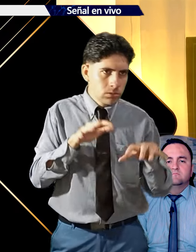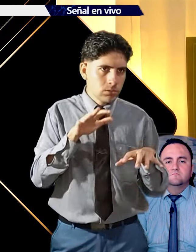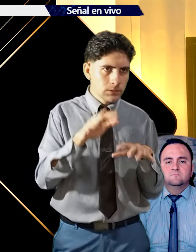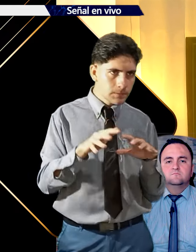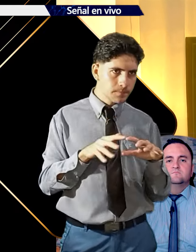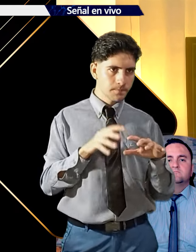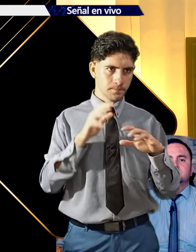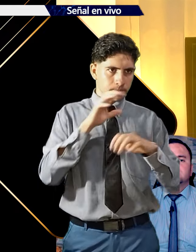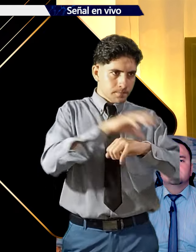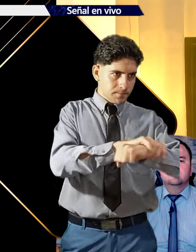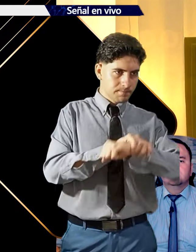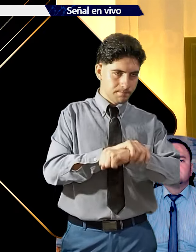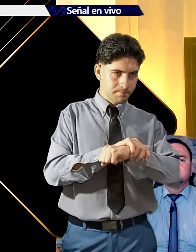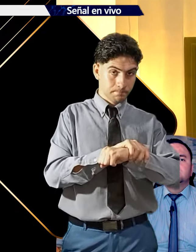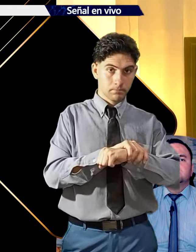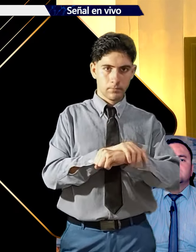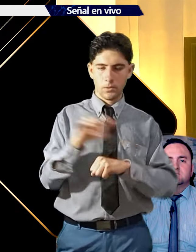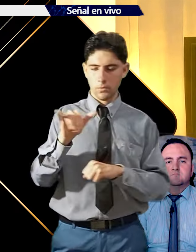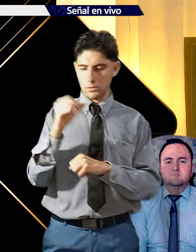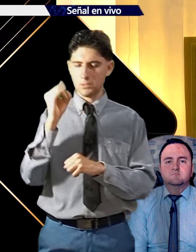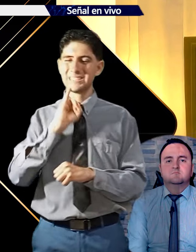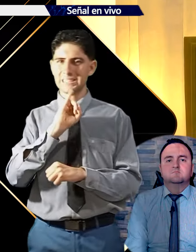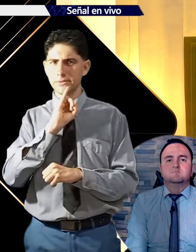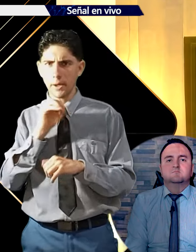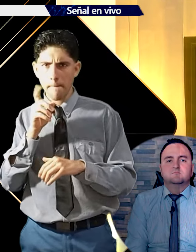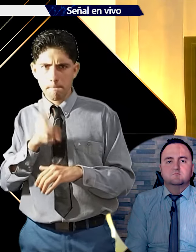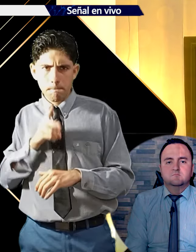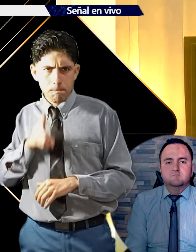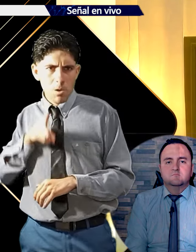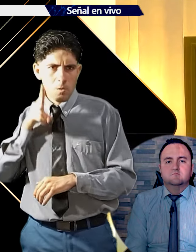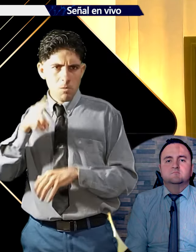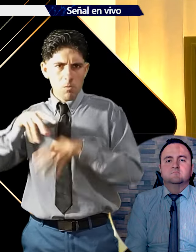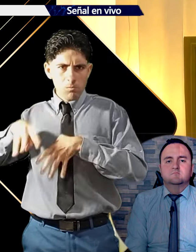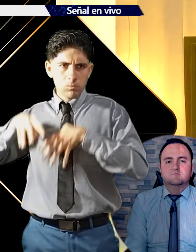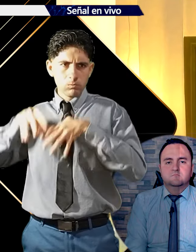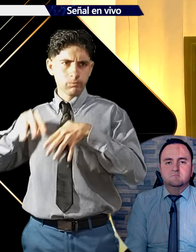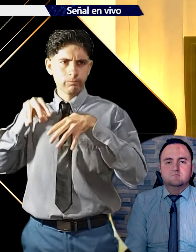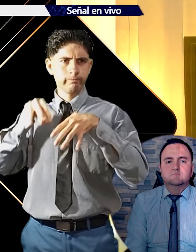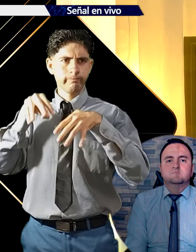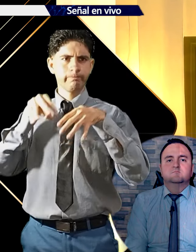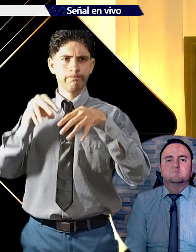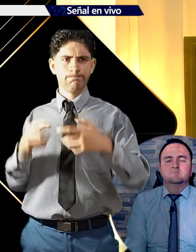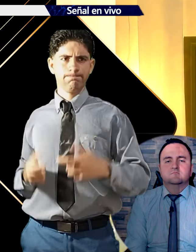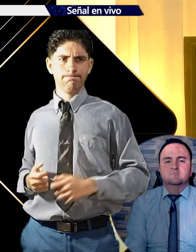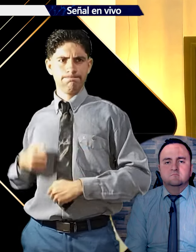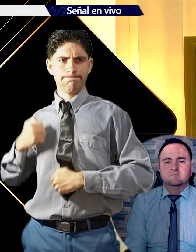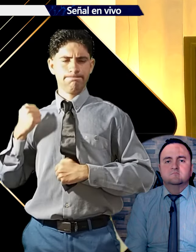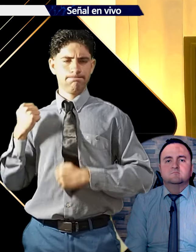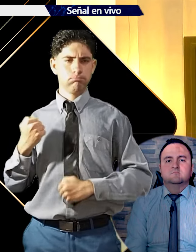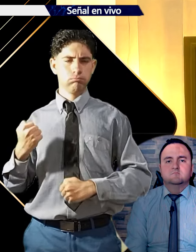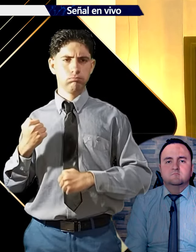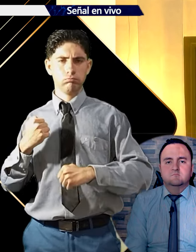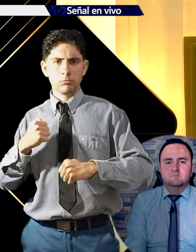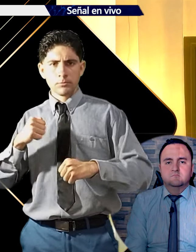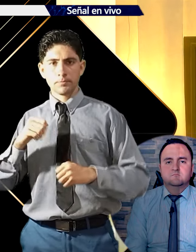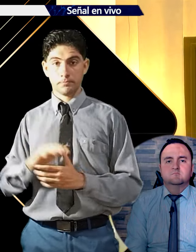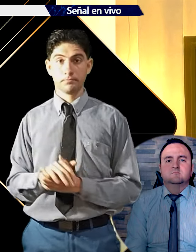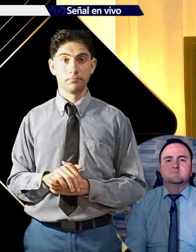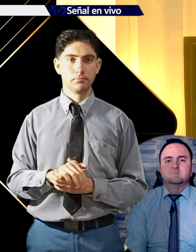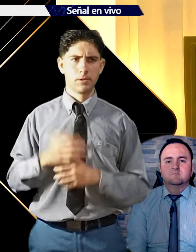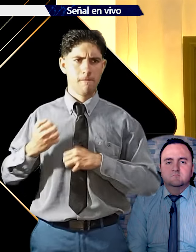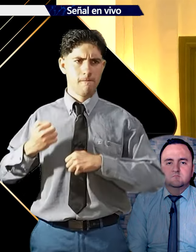y leonas de Jesucristo, suena un poquito a veces como fuerte, pero yo quisiera que esa mentalidad esta mañana de lo que somos, porque venimos